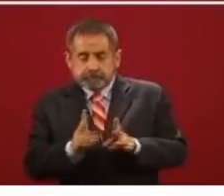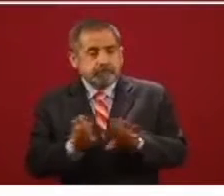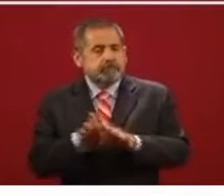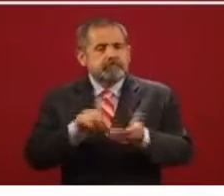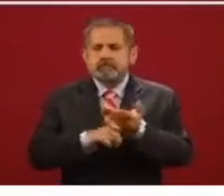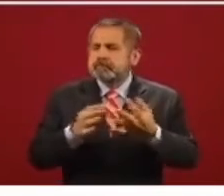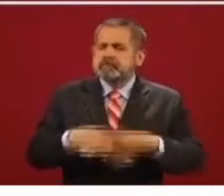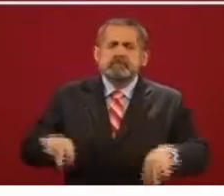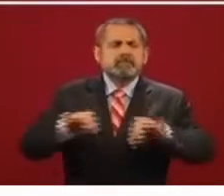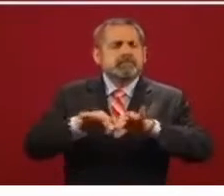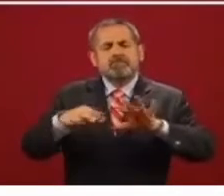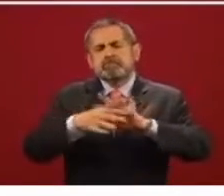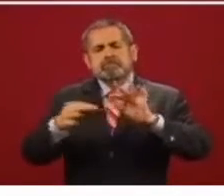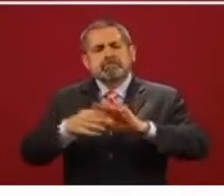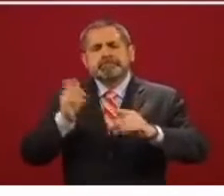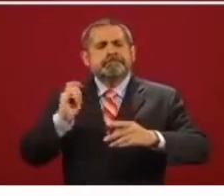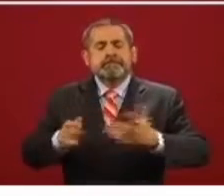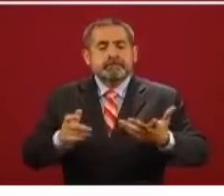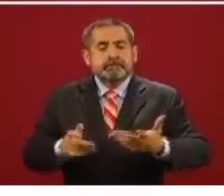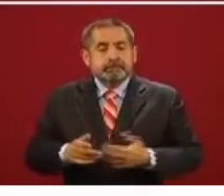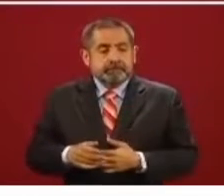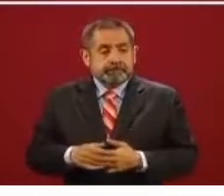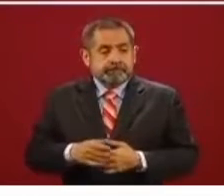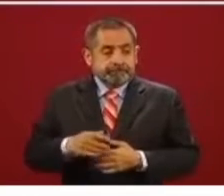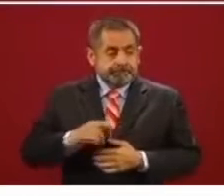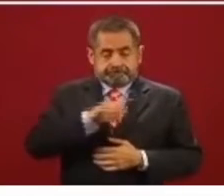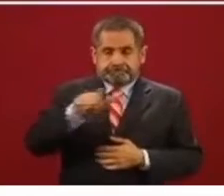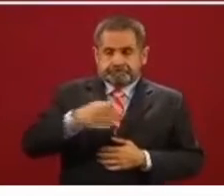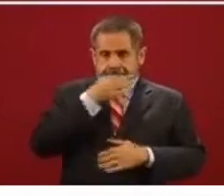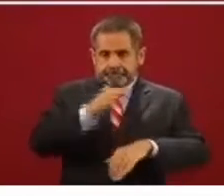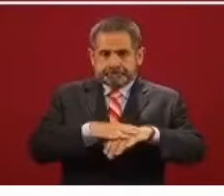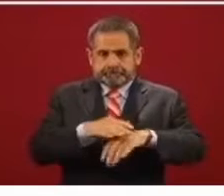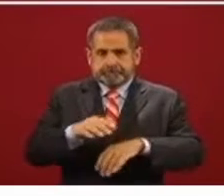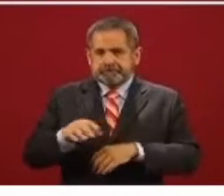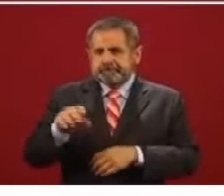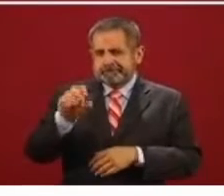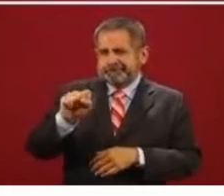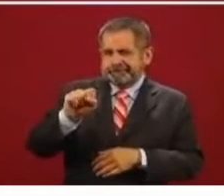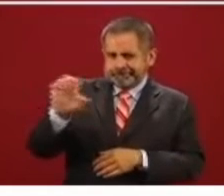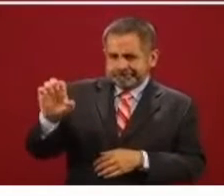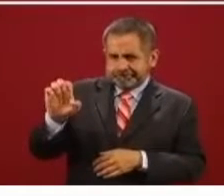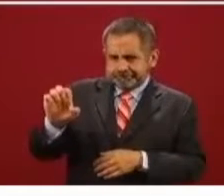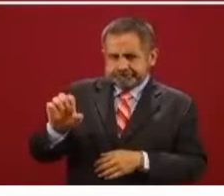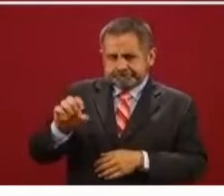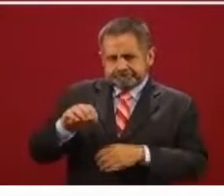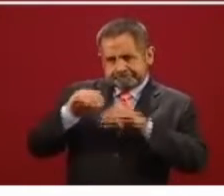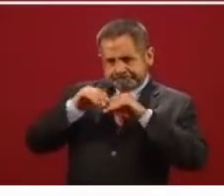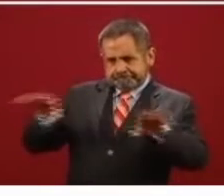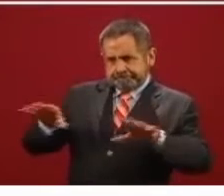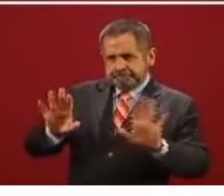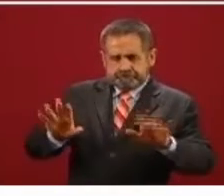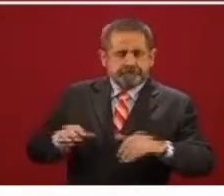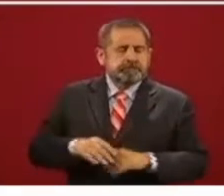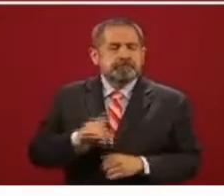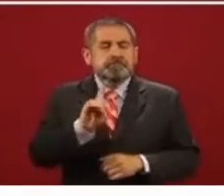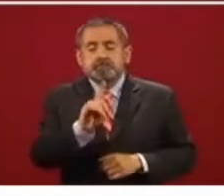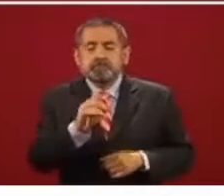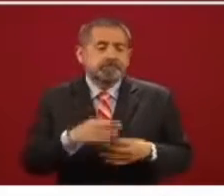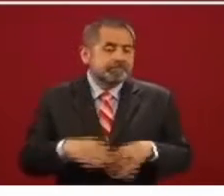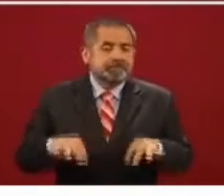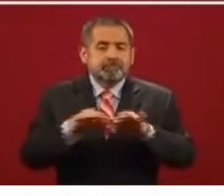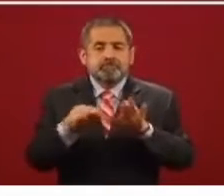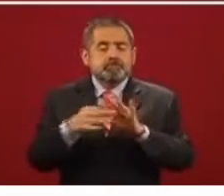lo importante que es, que ya en su momento la Secretaría de Economía se los va a comentar a ustedes, lo importante que